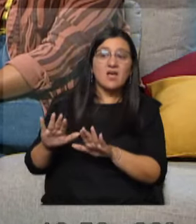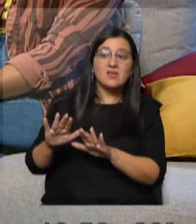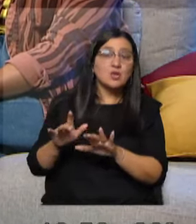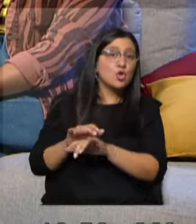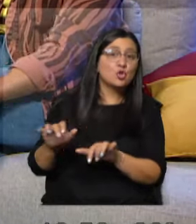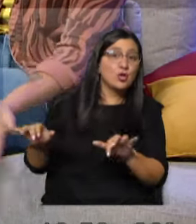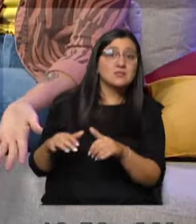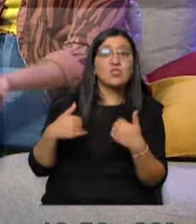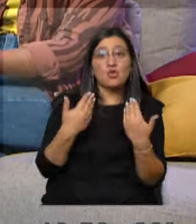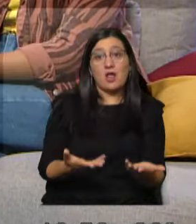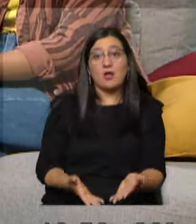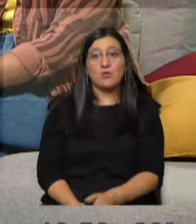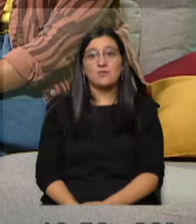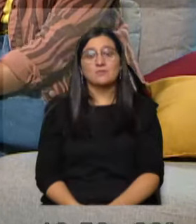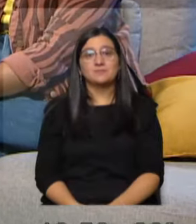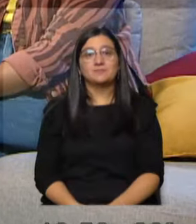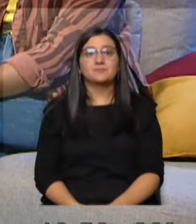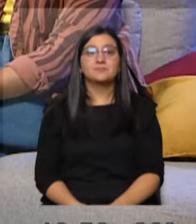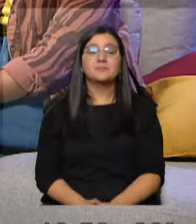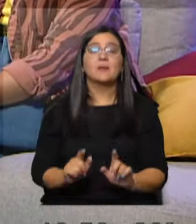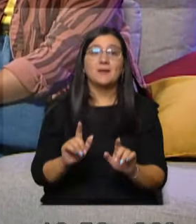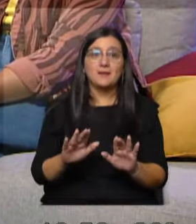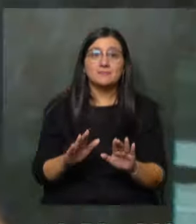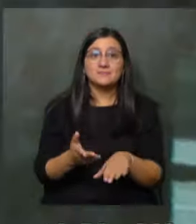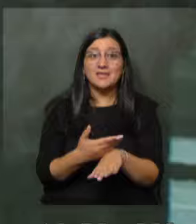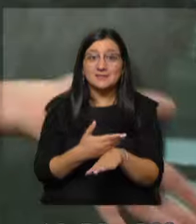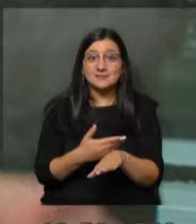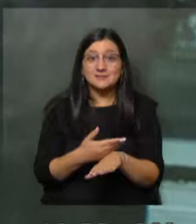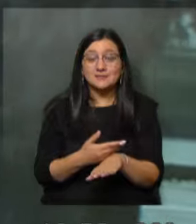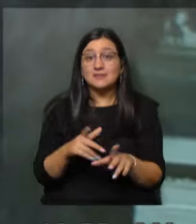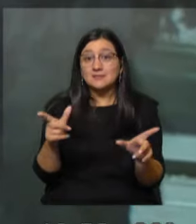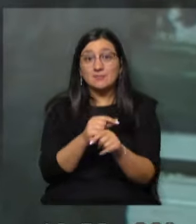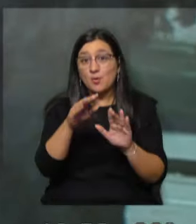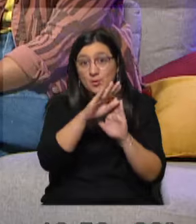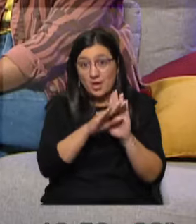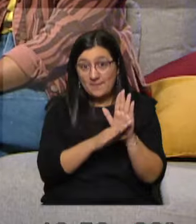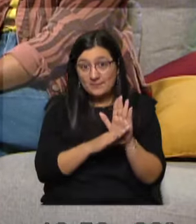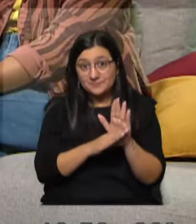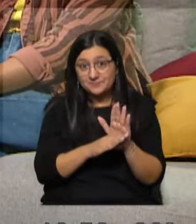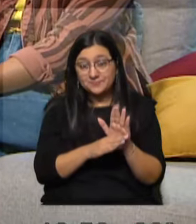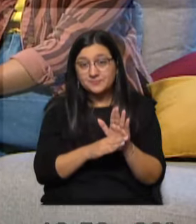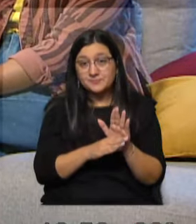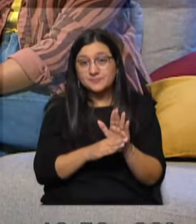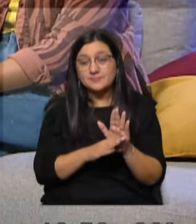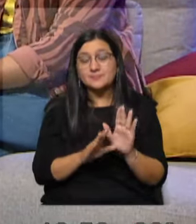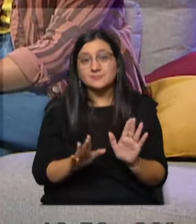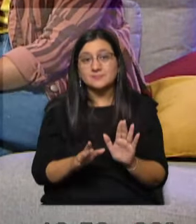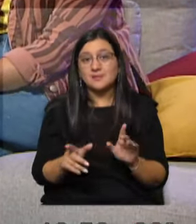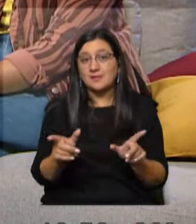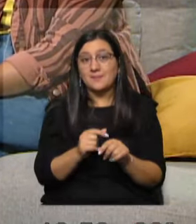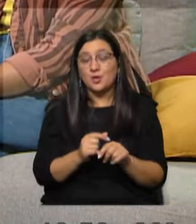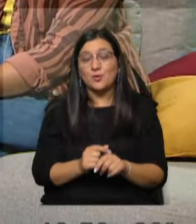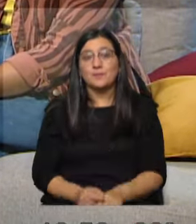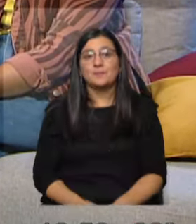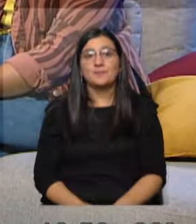tocas, donalo. Claro, para escuchar. Y antes, no, se terminó el programa, ¿eh? Se terminó el programa. Sí. No, no es por nada, ¿no? Pero se acabó